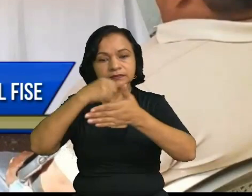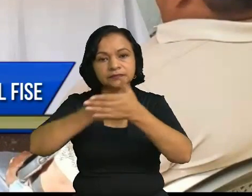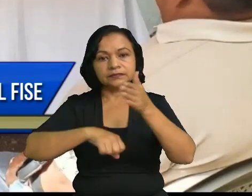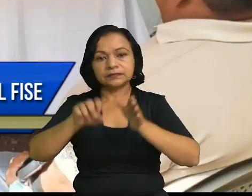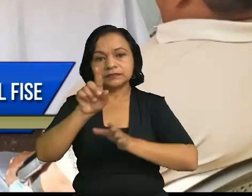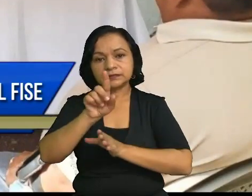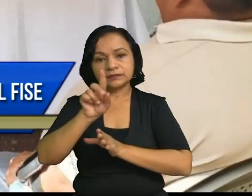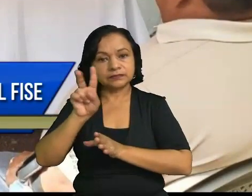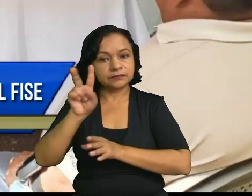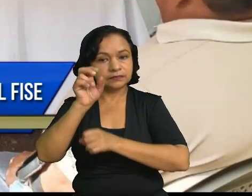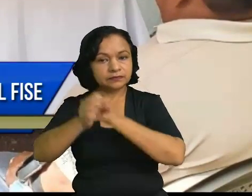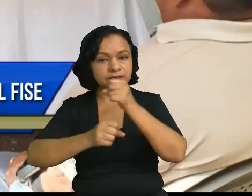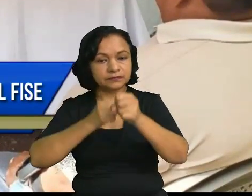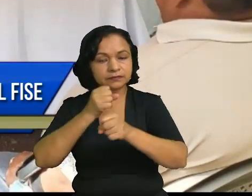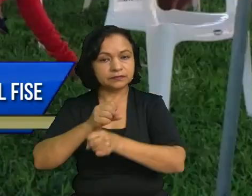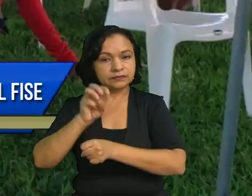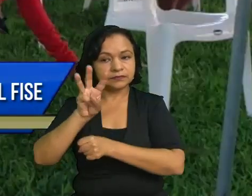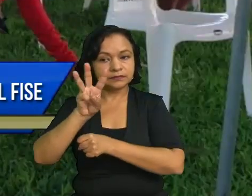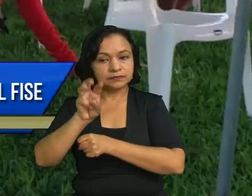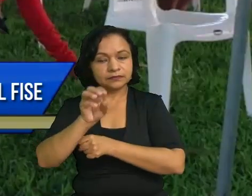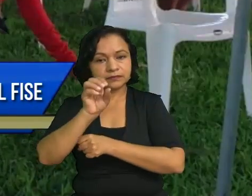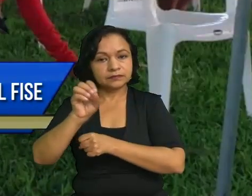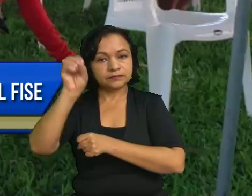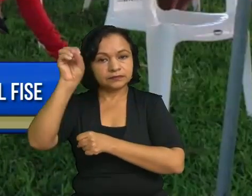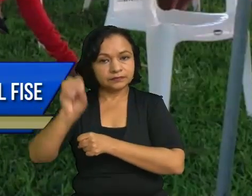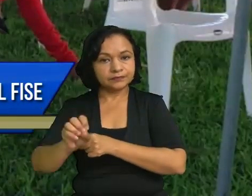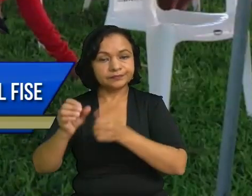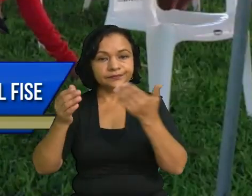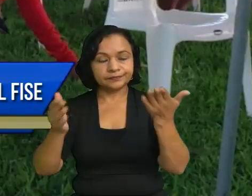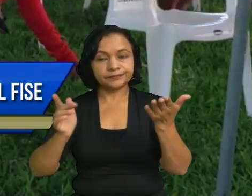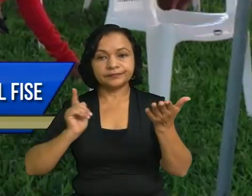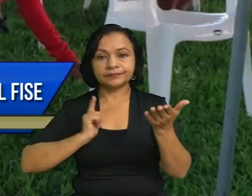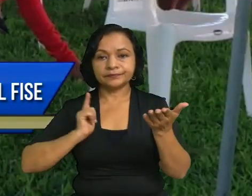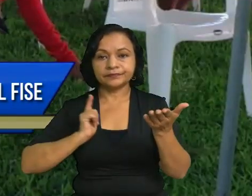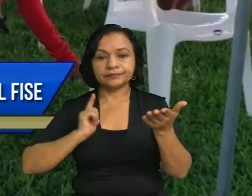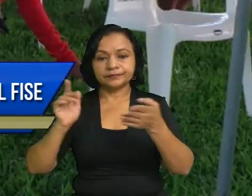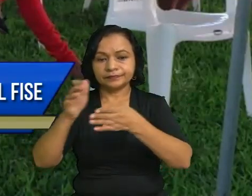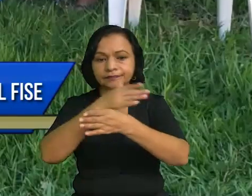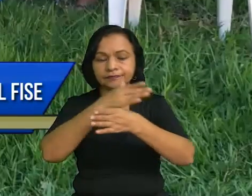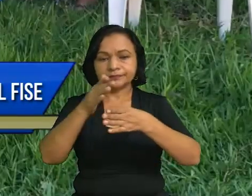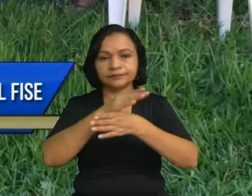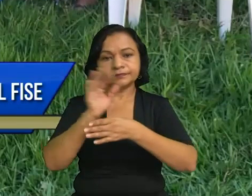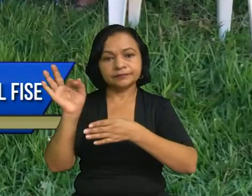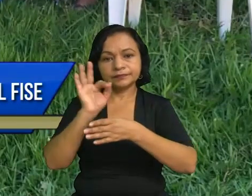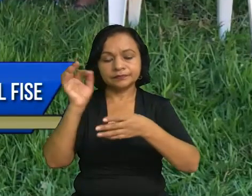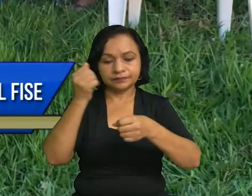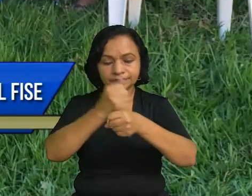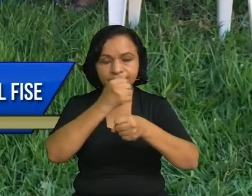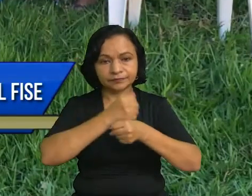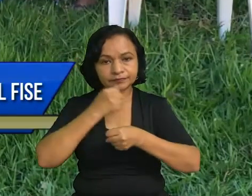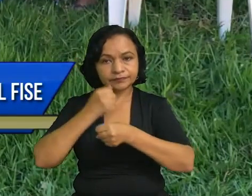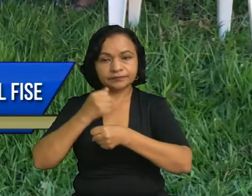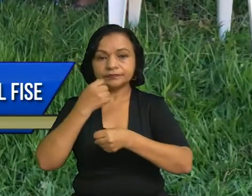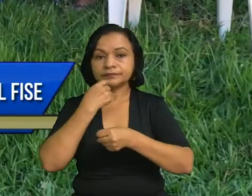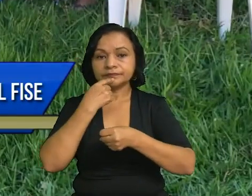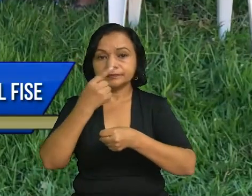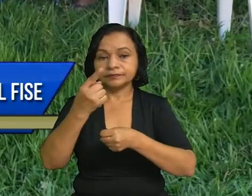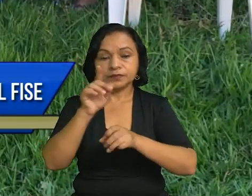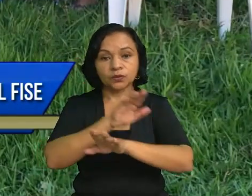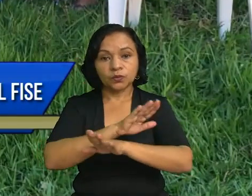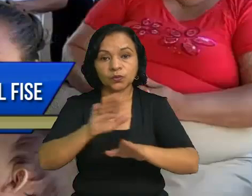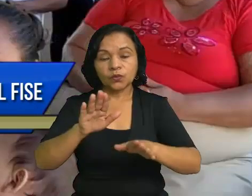con el 30 por ciento y nosotros hemos tenido diferentes estrategias la última que te mencionaba es